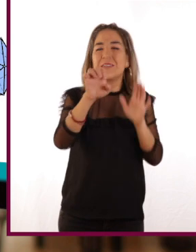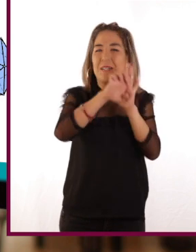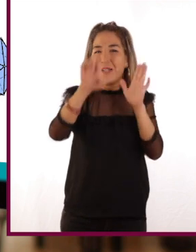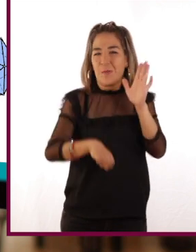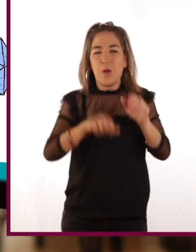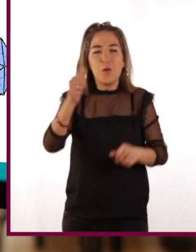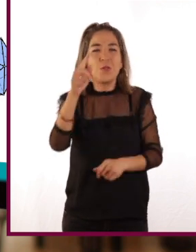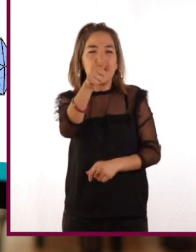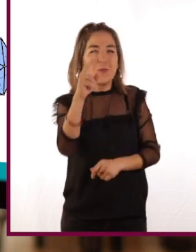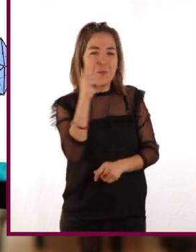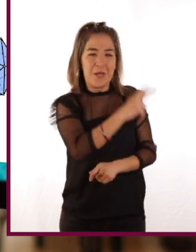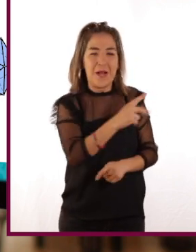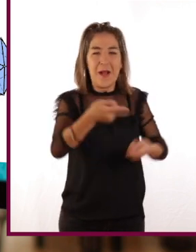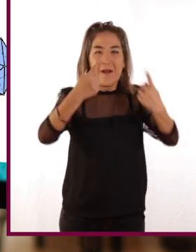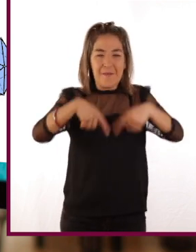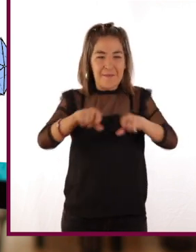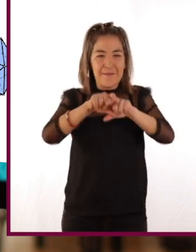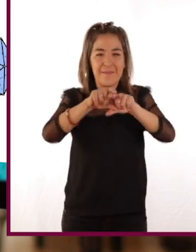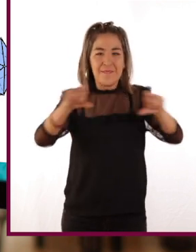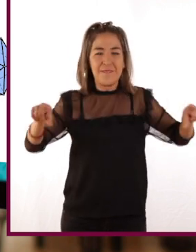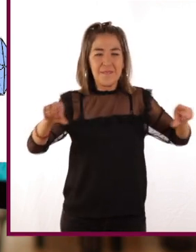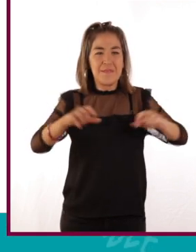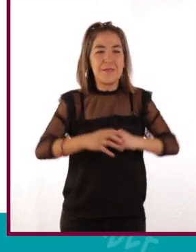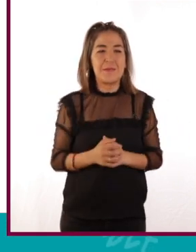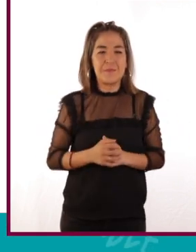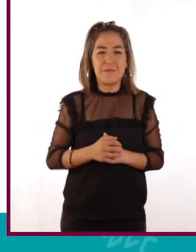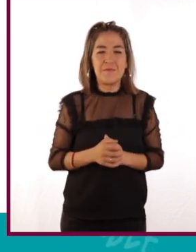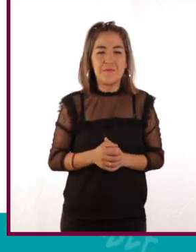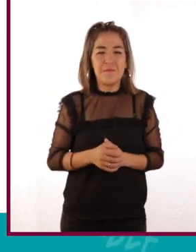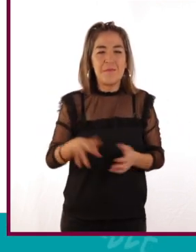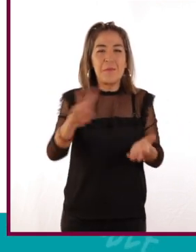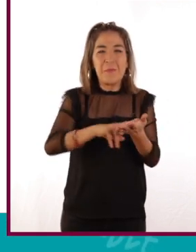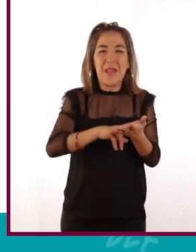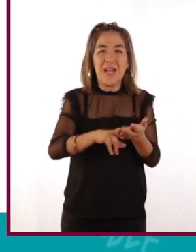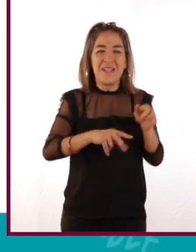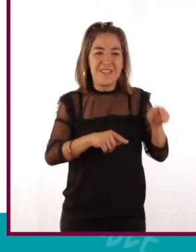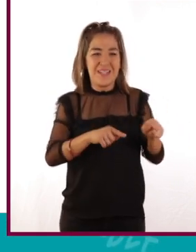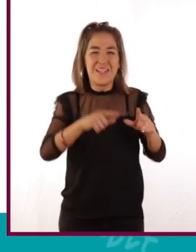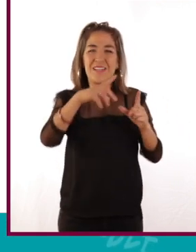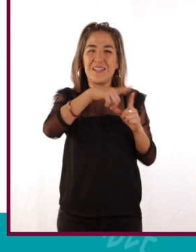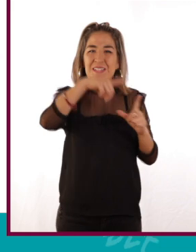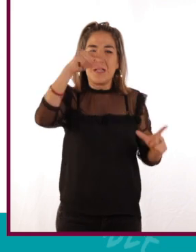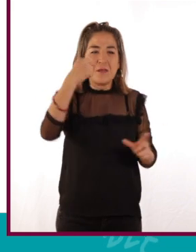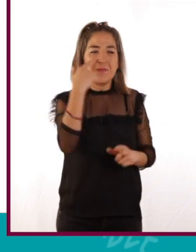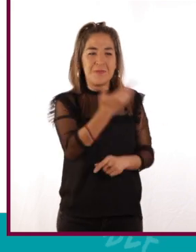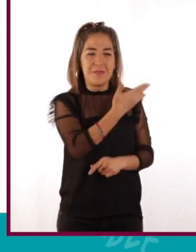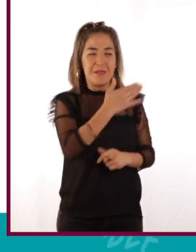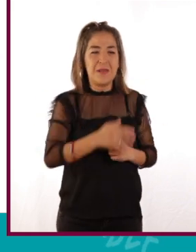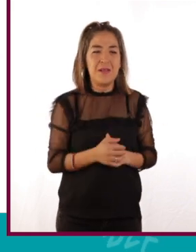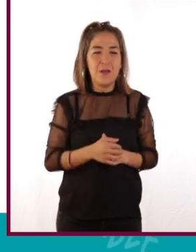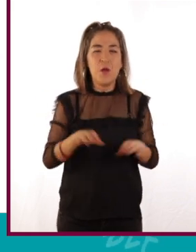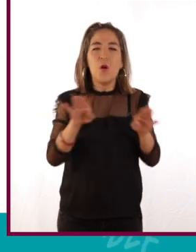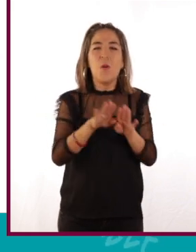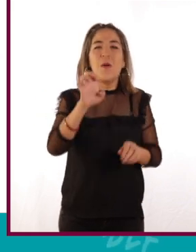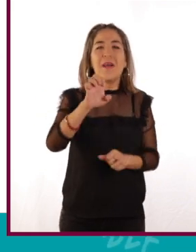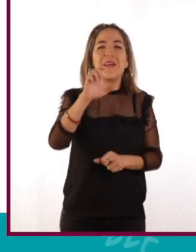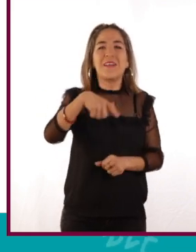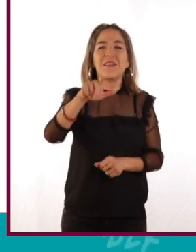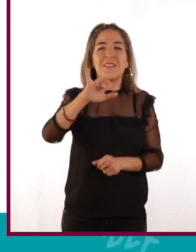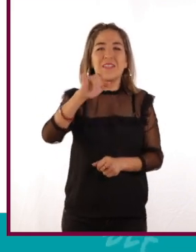igual. Por ejemplo, si nos fijamos aquí abajo, en el verde de aquí, las caras son